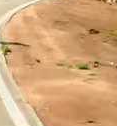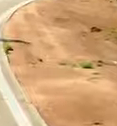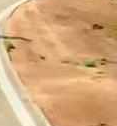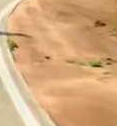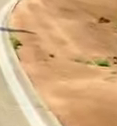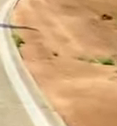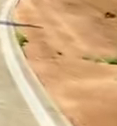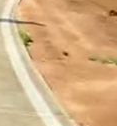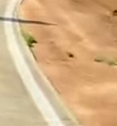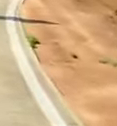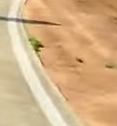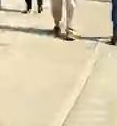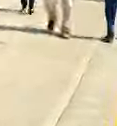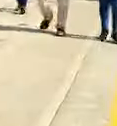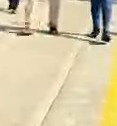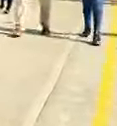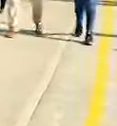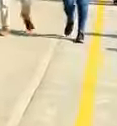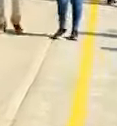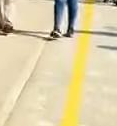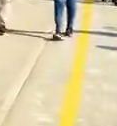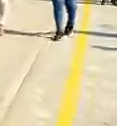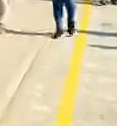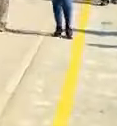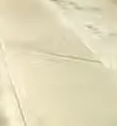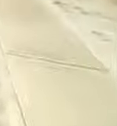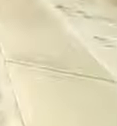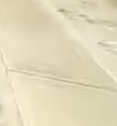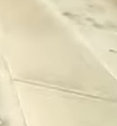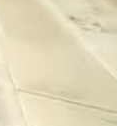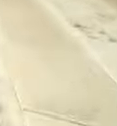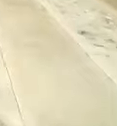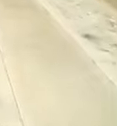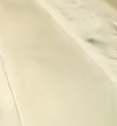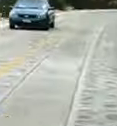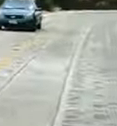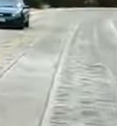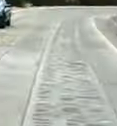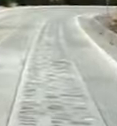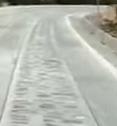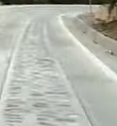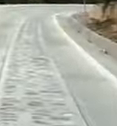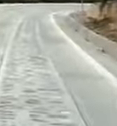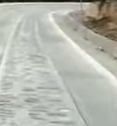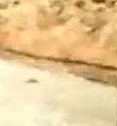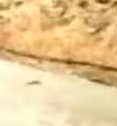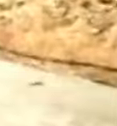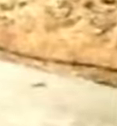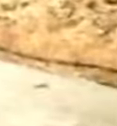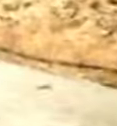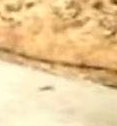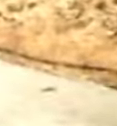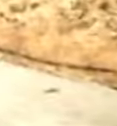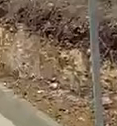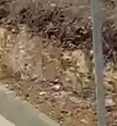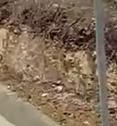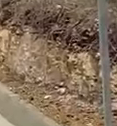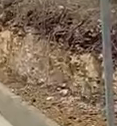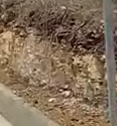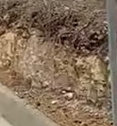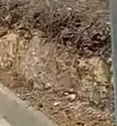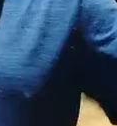comunidades, mejorando su calidad de vida y generando mayores oportunidades de desarrollo personal, laboral y comunitario. De la mano de la gente